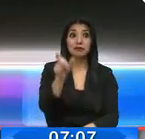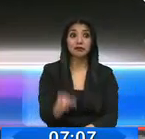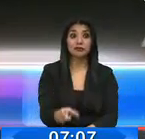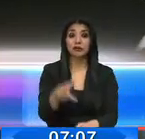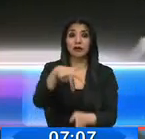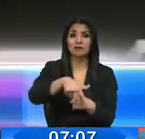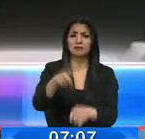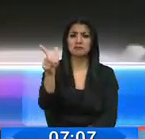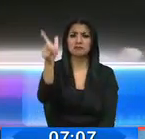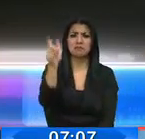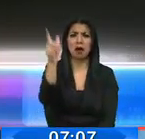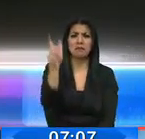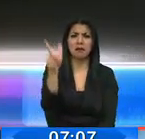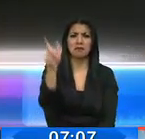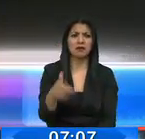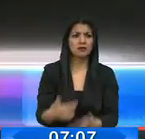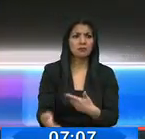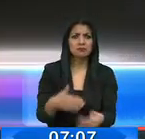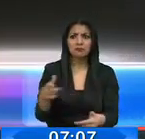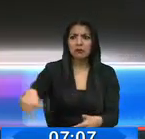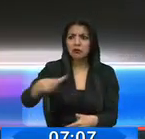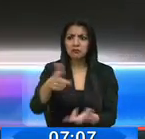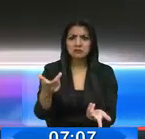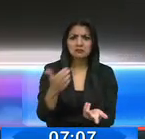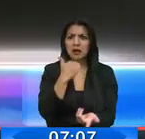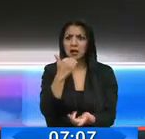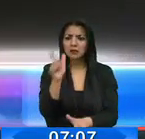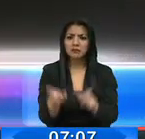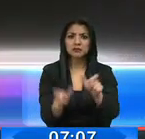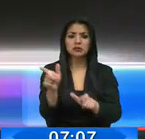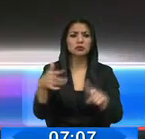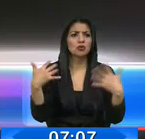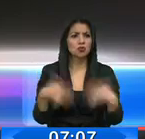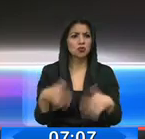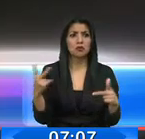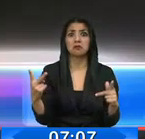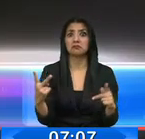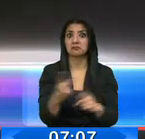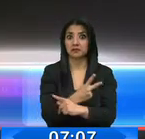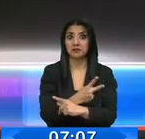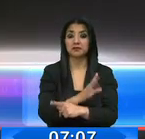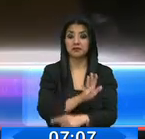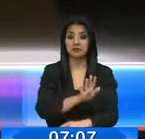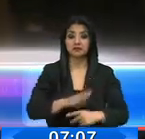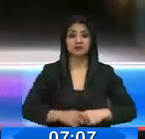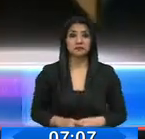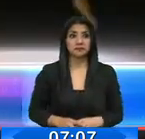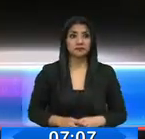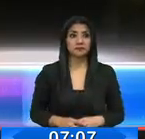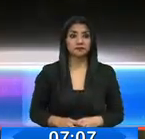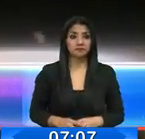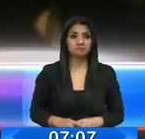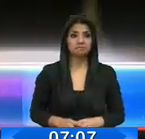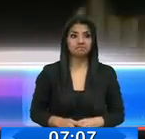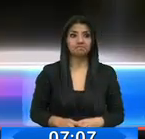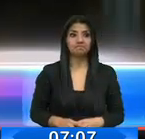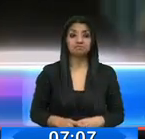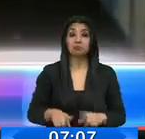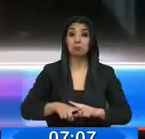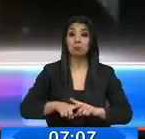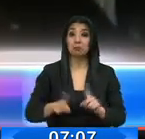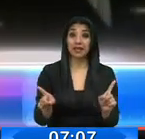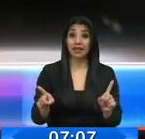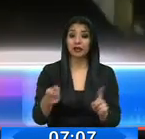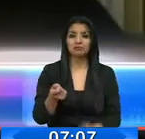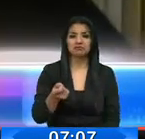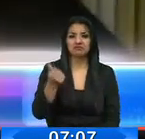va disparando sin importar que podía impactar sobre la humanidad de las personas que estaban en el lugar. En esta ocasión no les duró mucho la